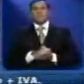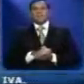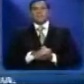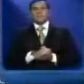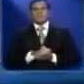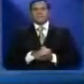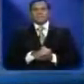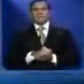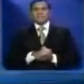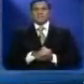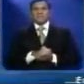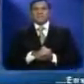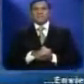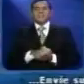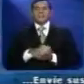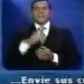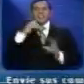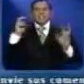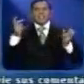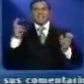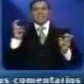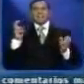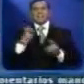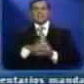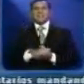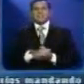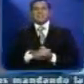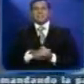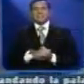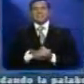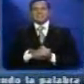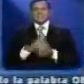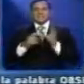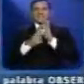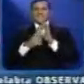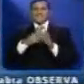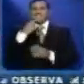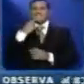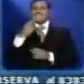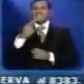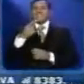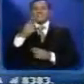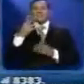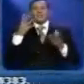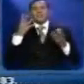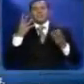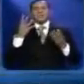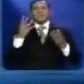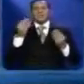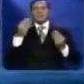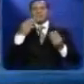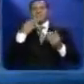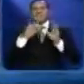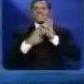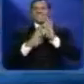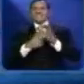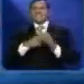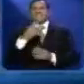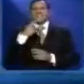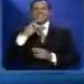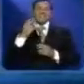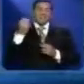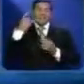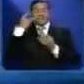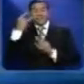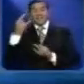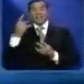y es el compositor del tema. Y de verdad que hay muy buenas expectativas. Porque además,